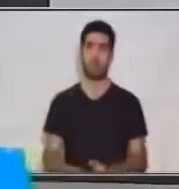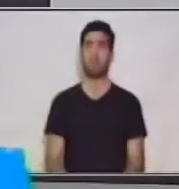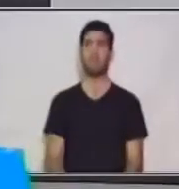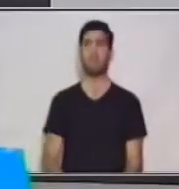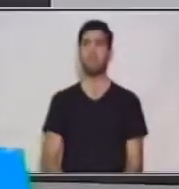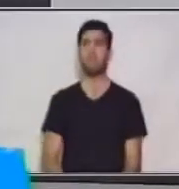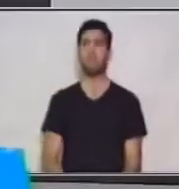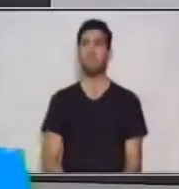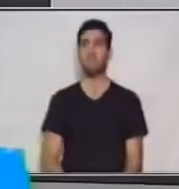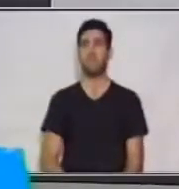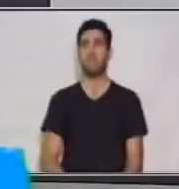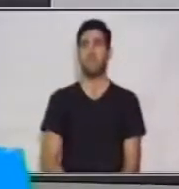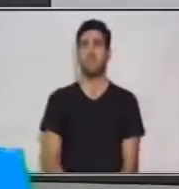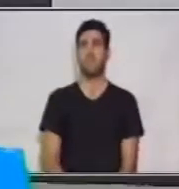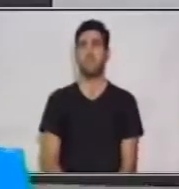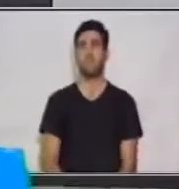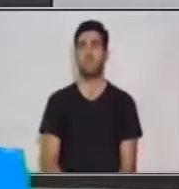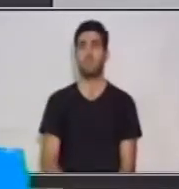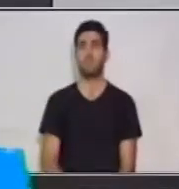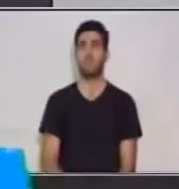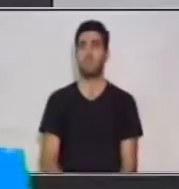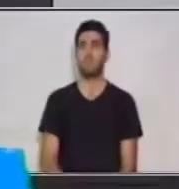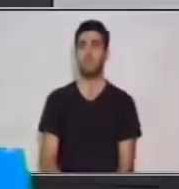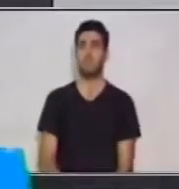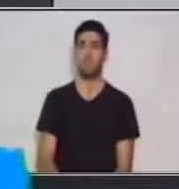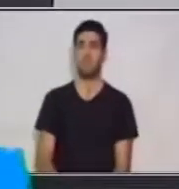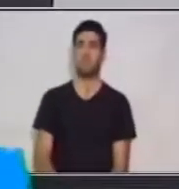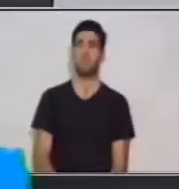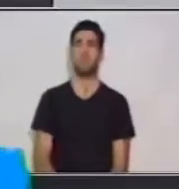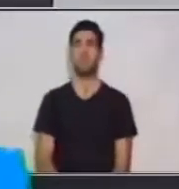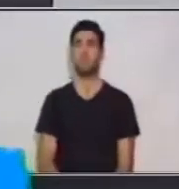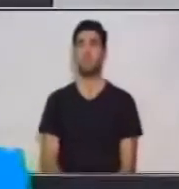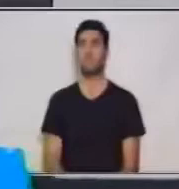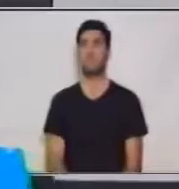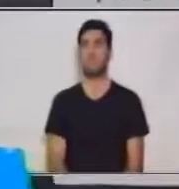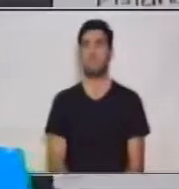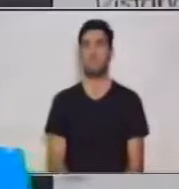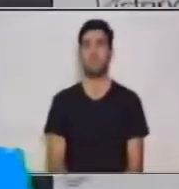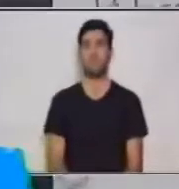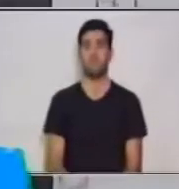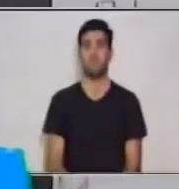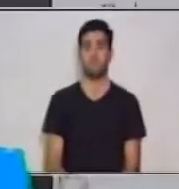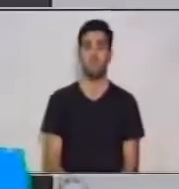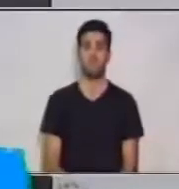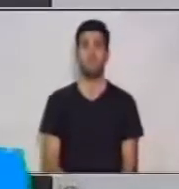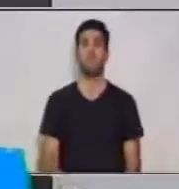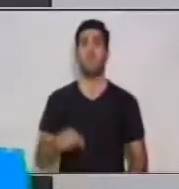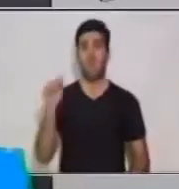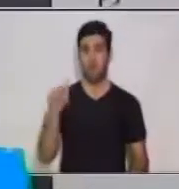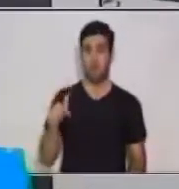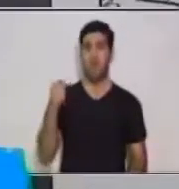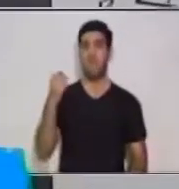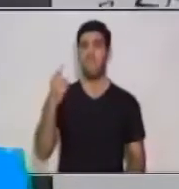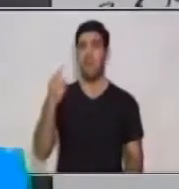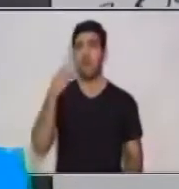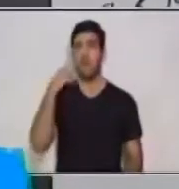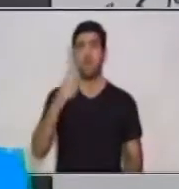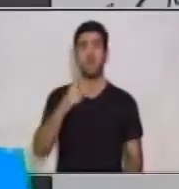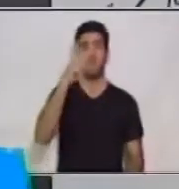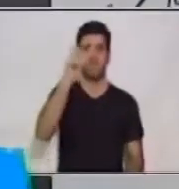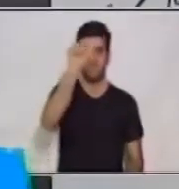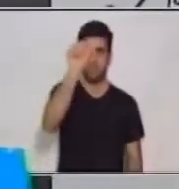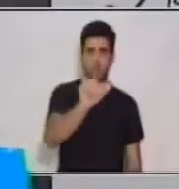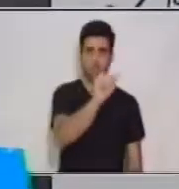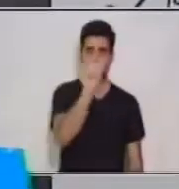66.82 acá. Vamos a encontrar entonces este ángulo de acá. ¿Cómo lo vamos